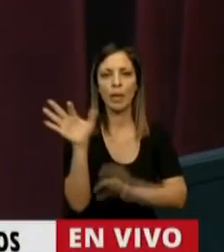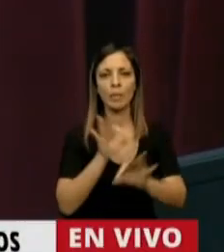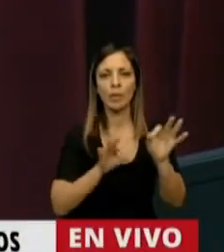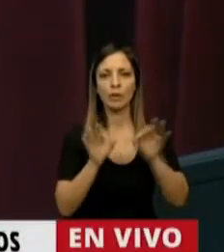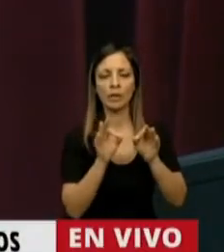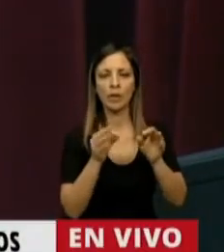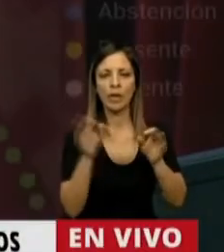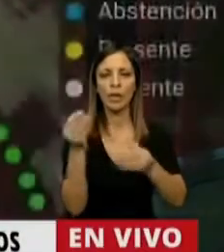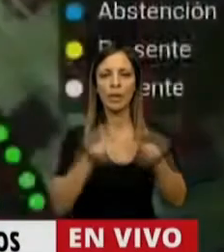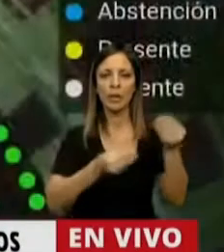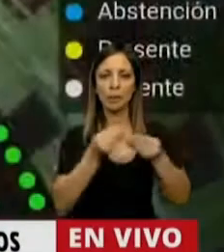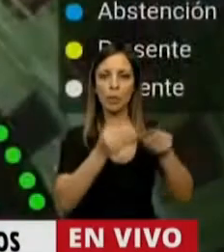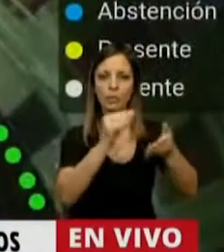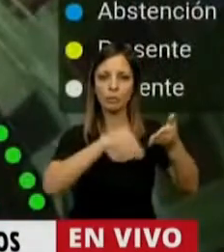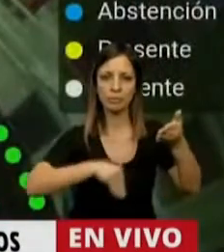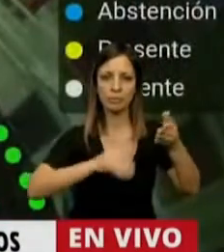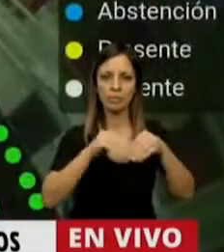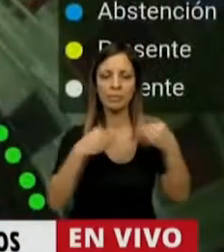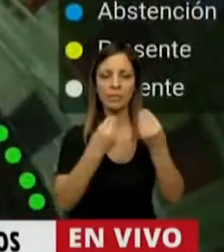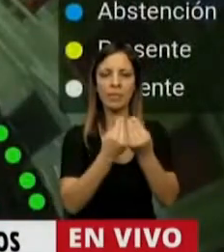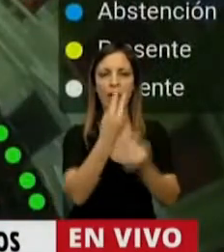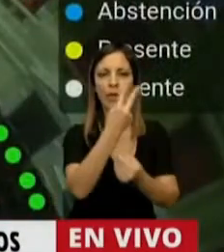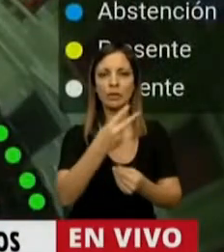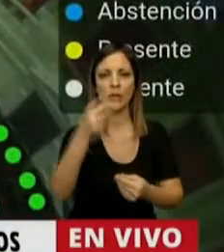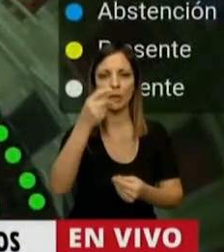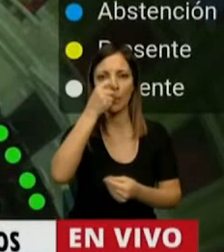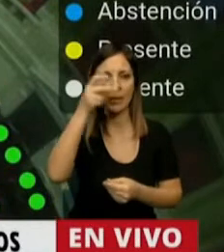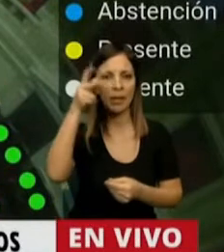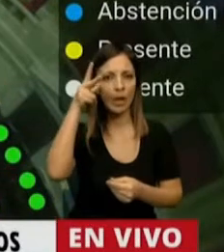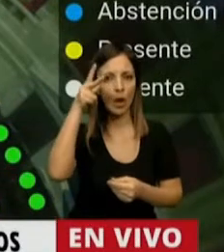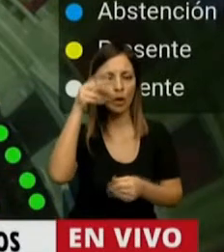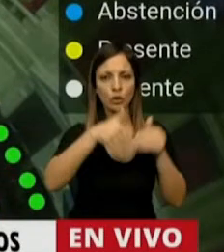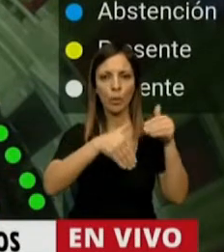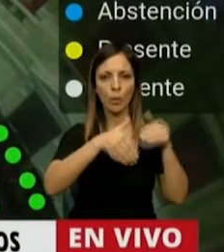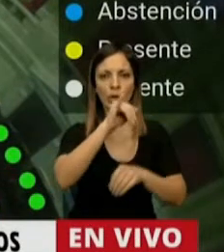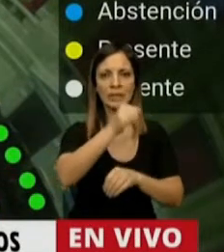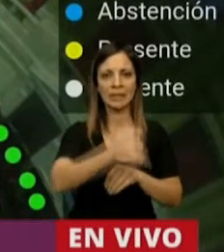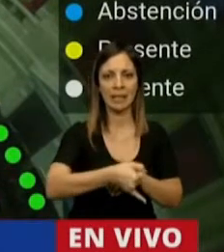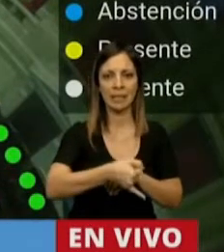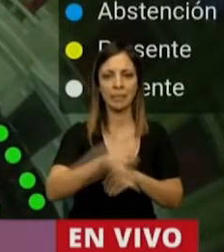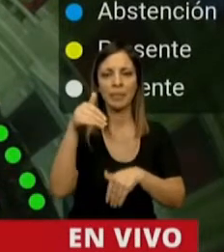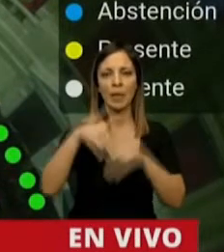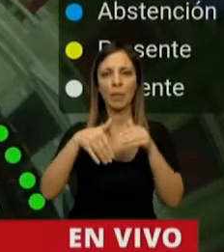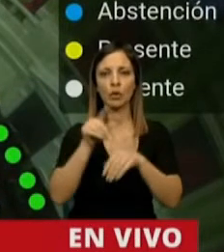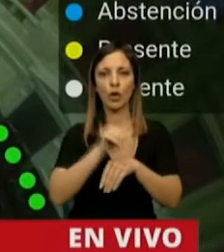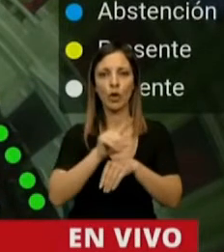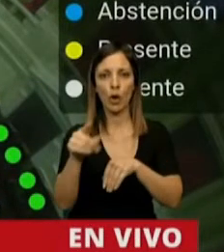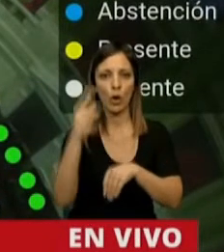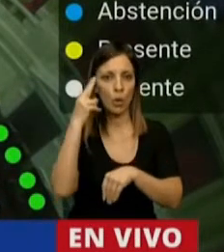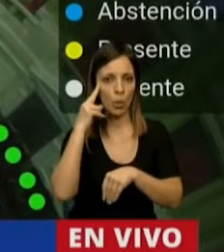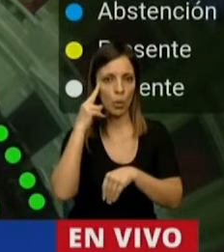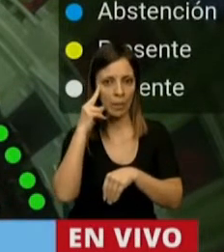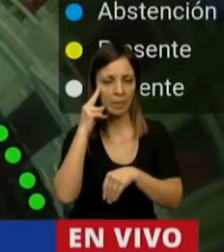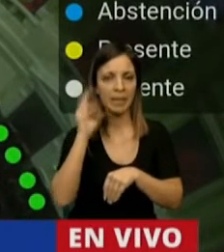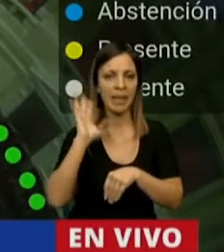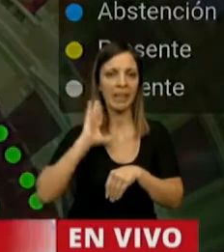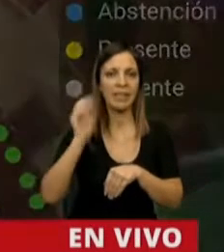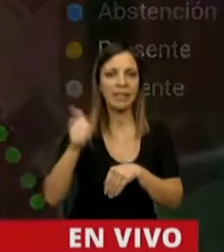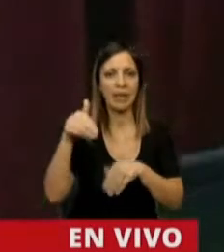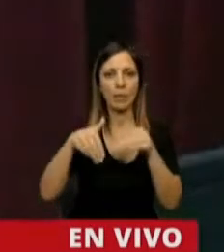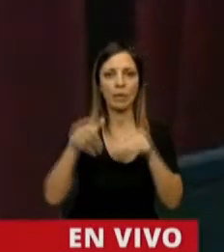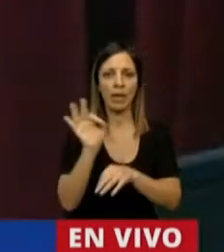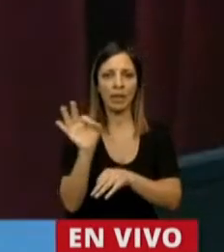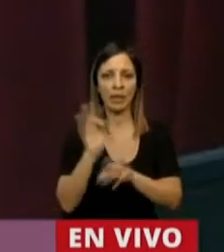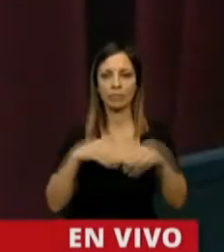La Cámara de Diputados aprobó la ampliación del presupuesto vigente por 228 votos a favor, 9